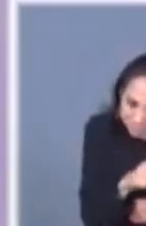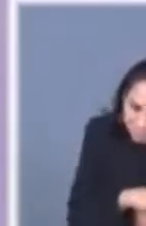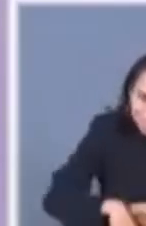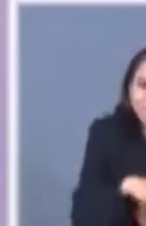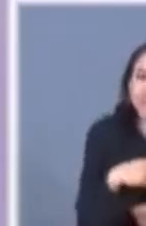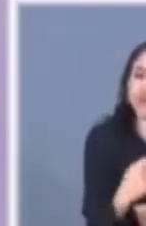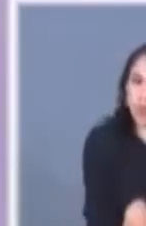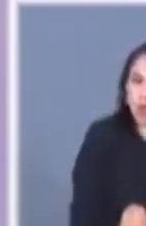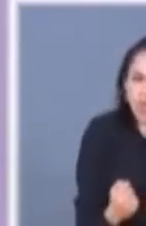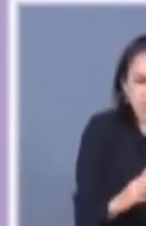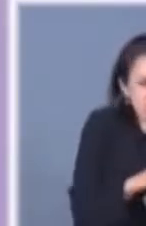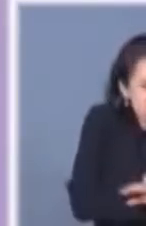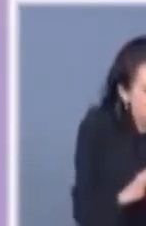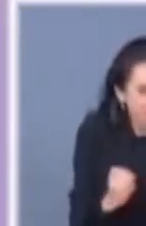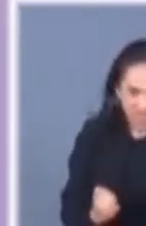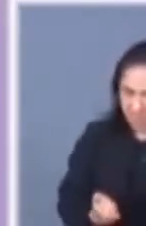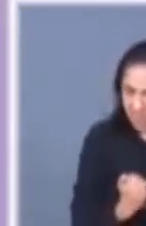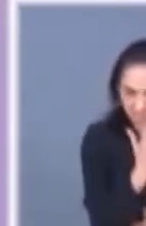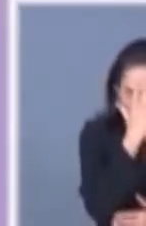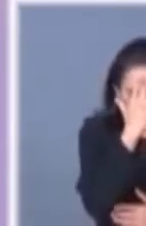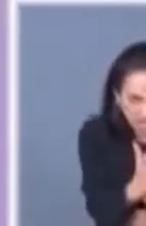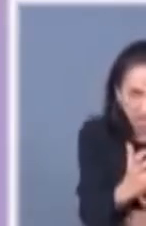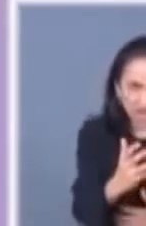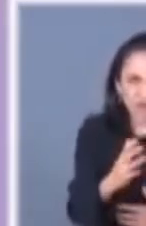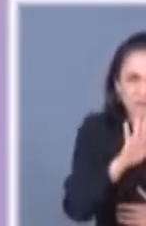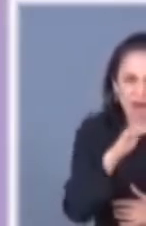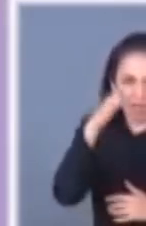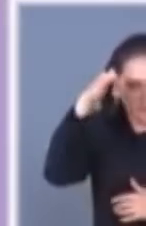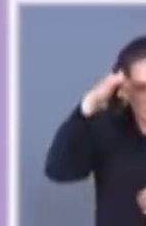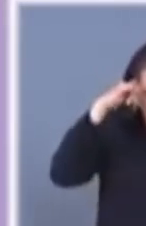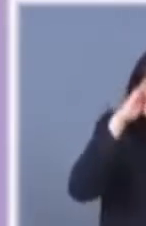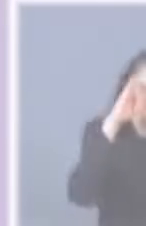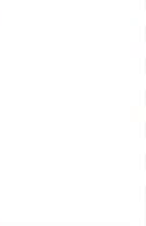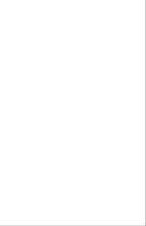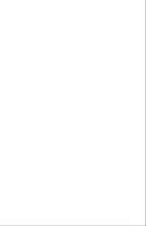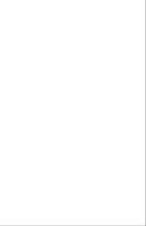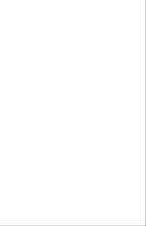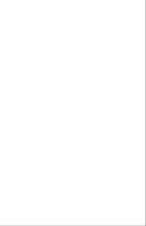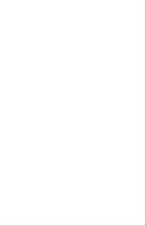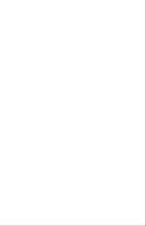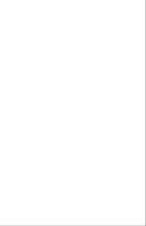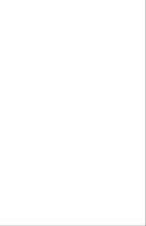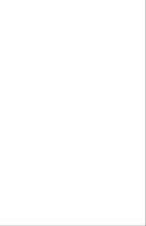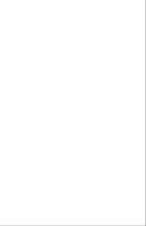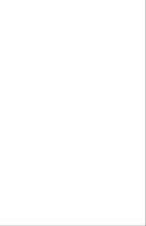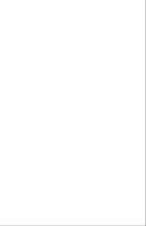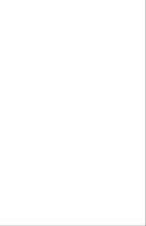Tomemos el toro por los cuernos. Puebla se lo merece, México se lo merece.